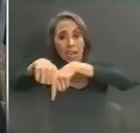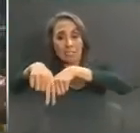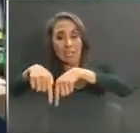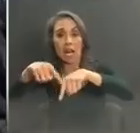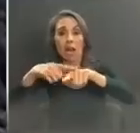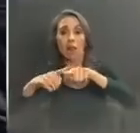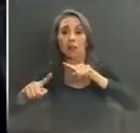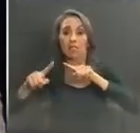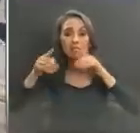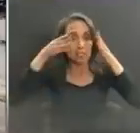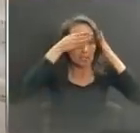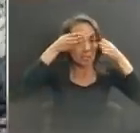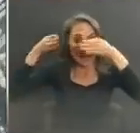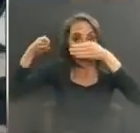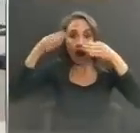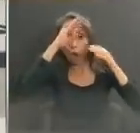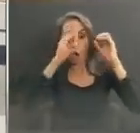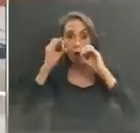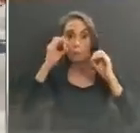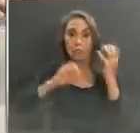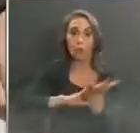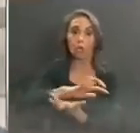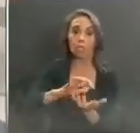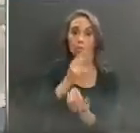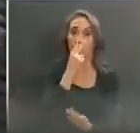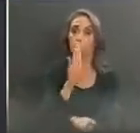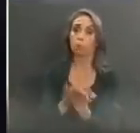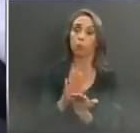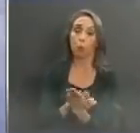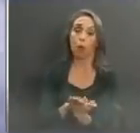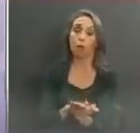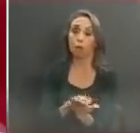de enfoque frente a esta crisis se hicieron evidentes.